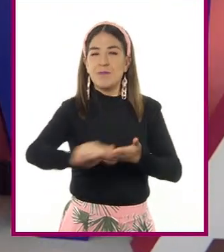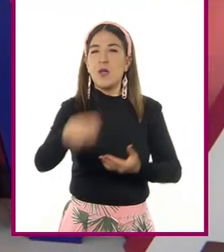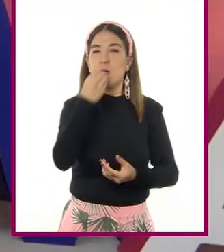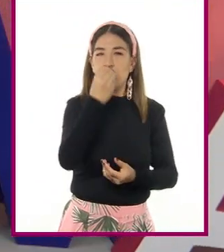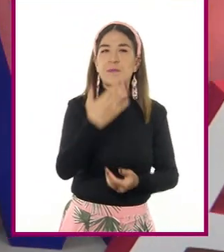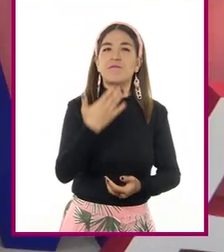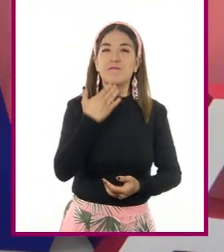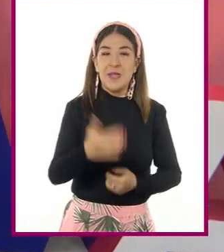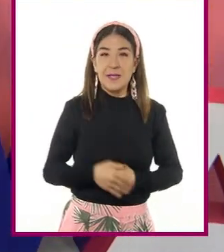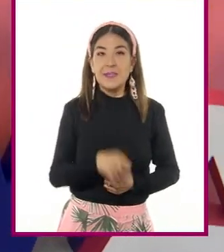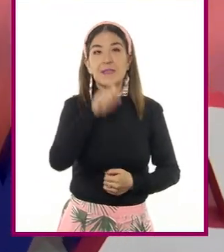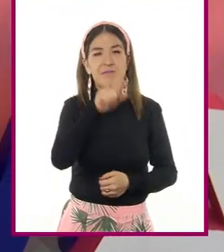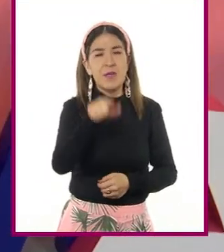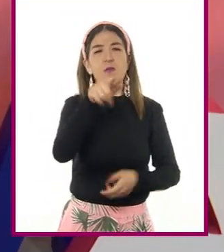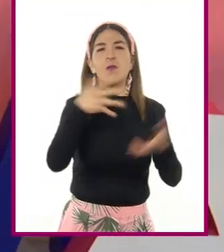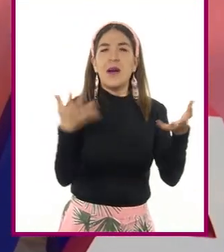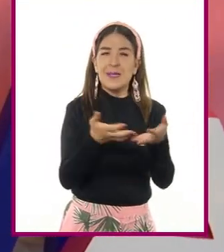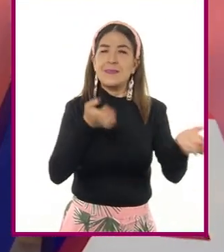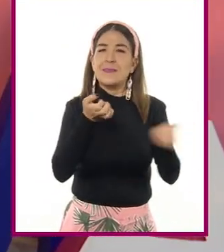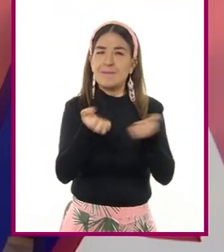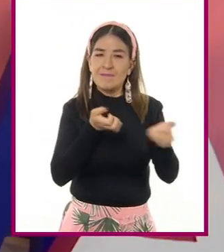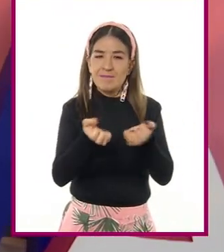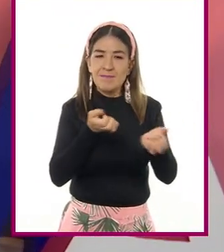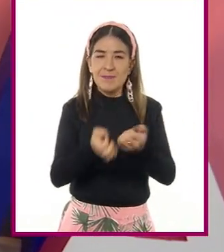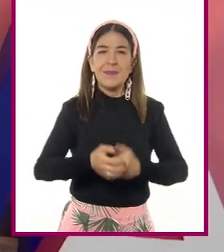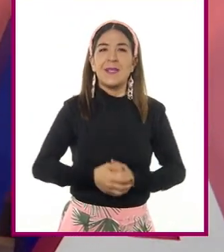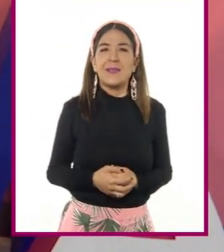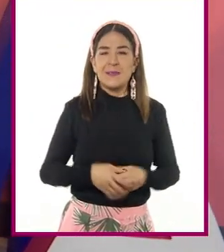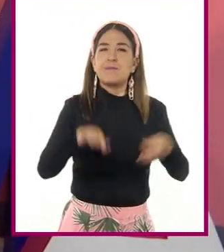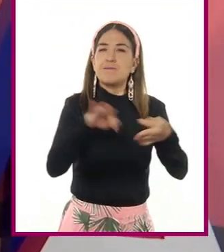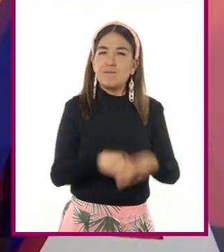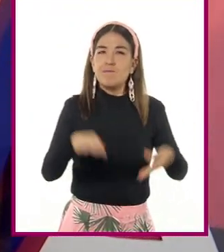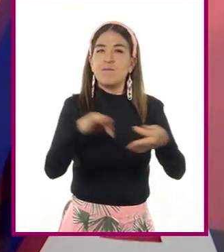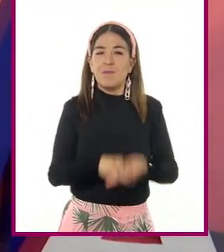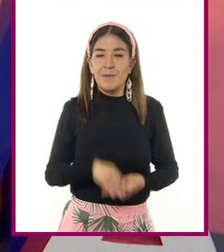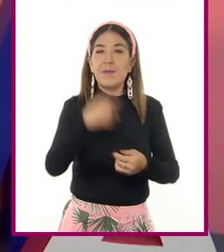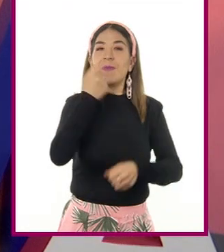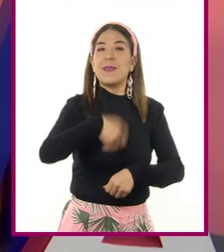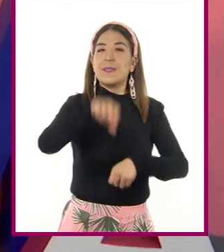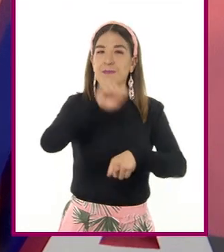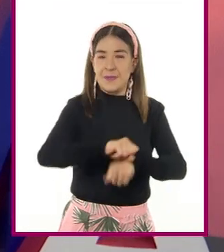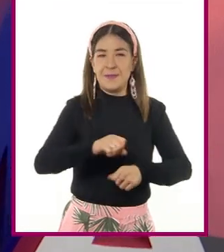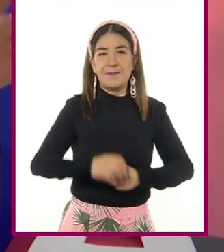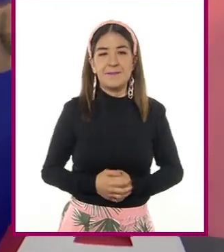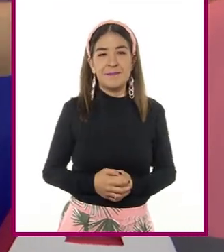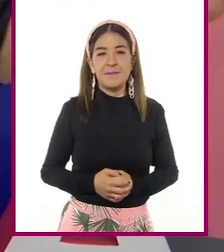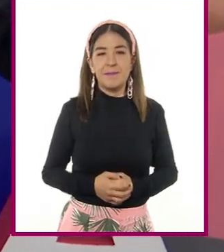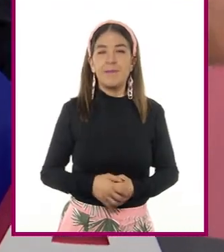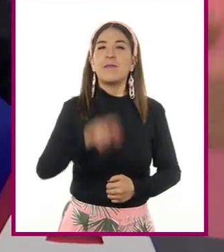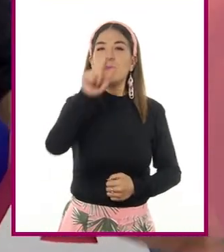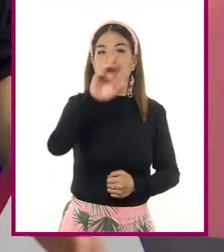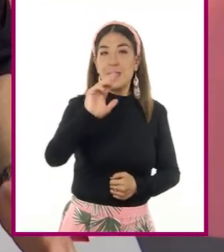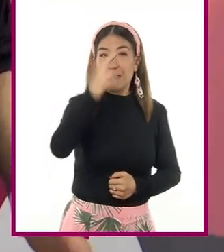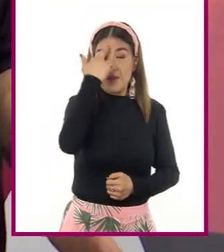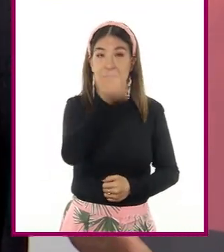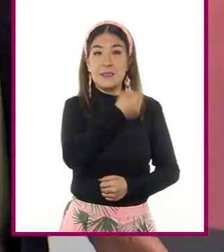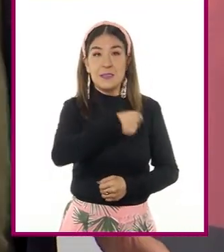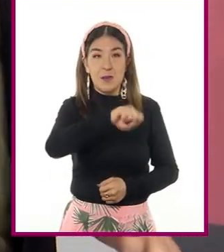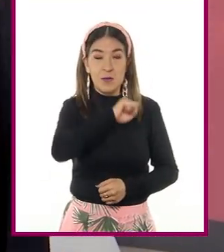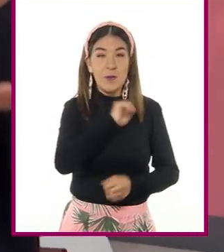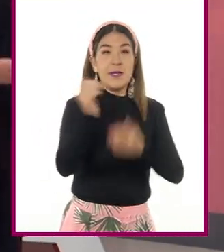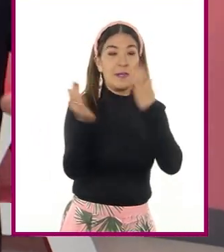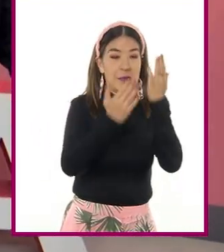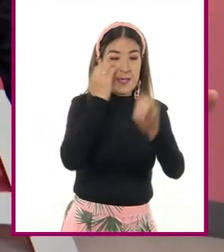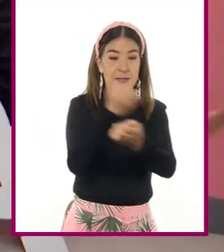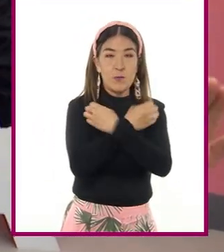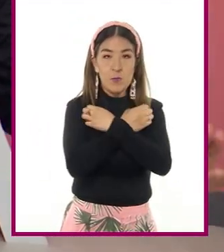y que dentro de lo posible realicen actividad física varias veces a la semana. Recuerden que la salud como la educación